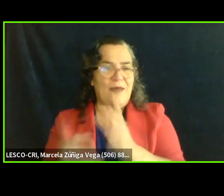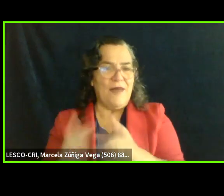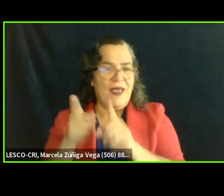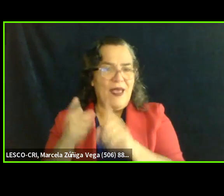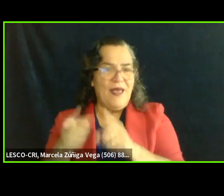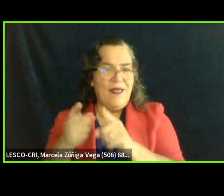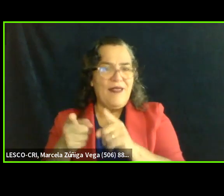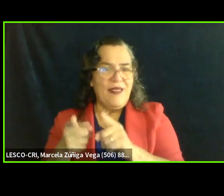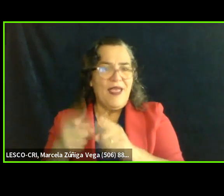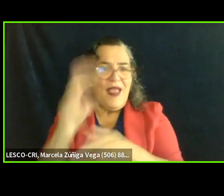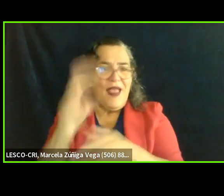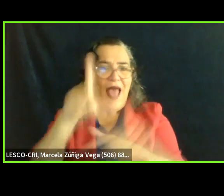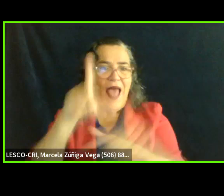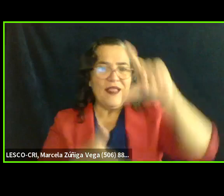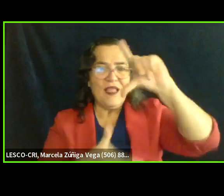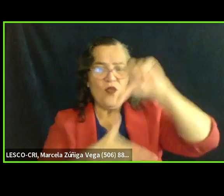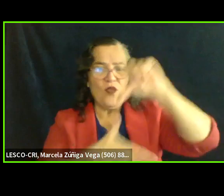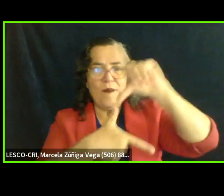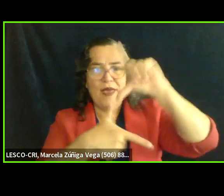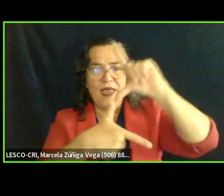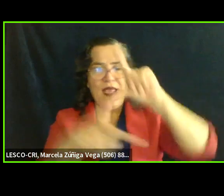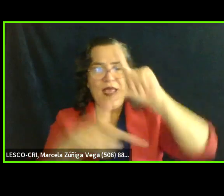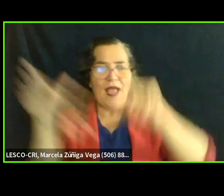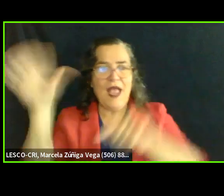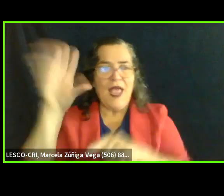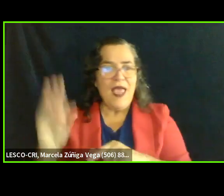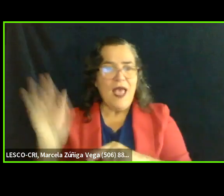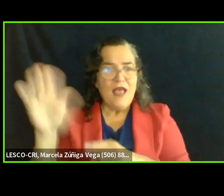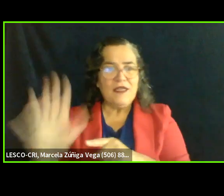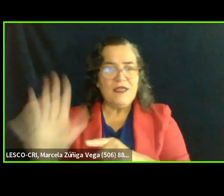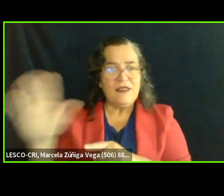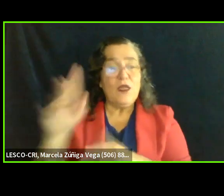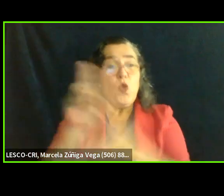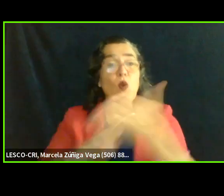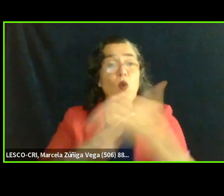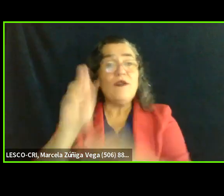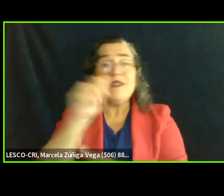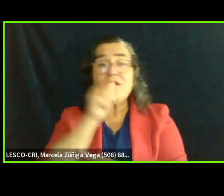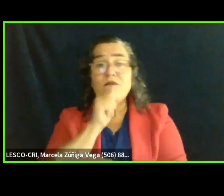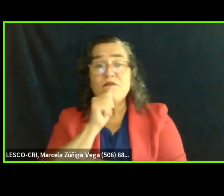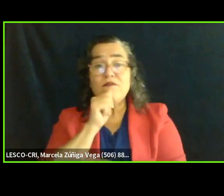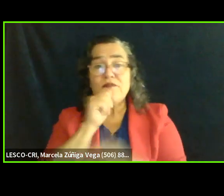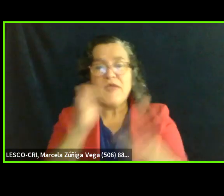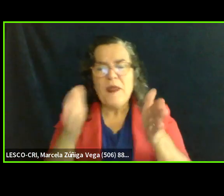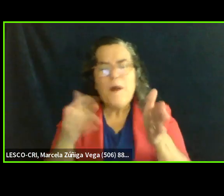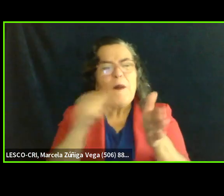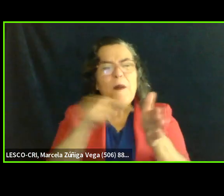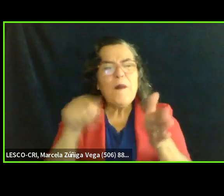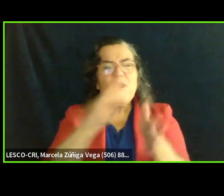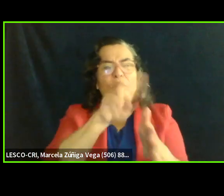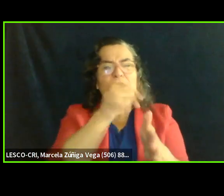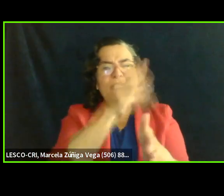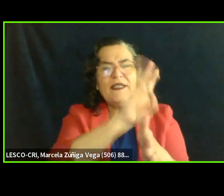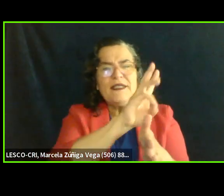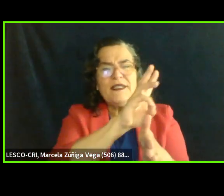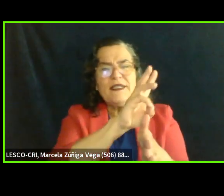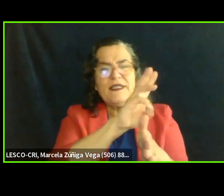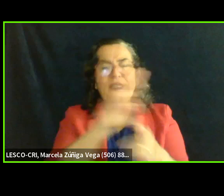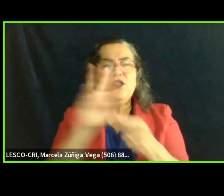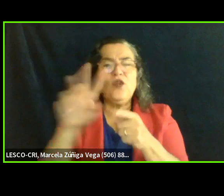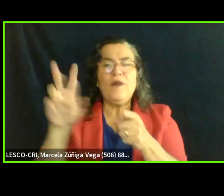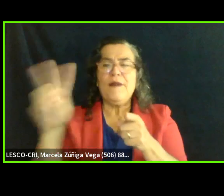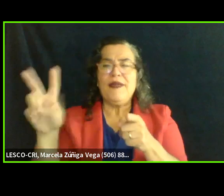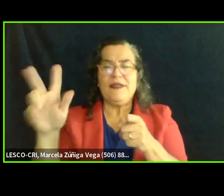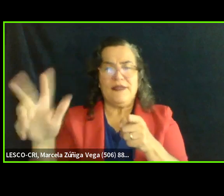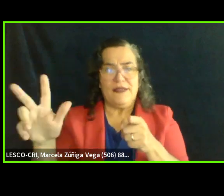de Universidades Privadas, REALCUP, en el periodo 2016-2023 y desde el 2023 asumió